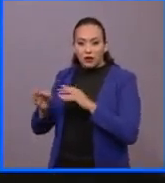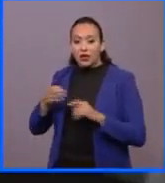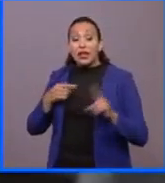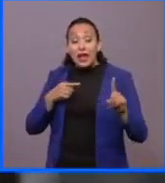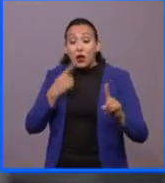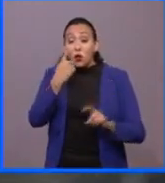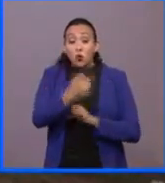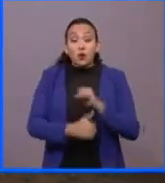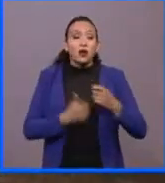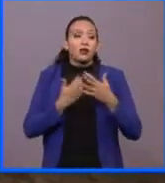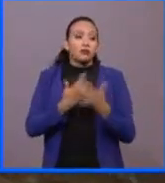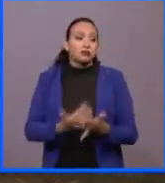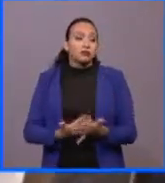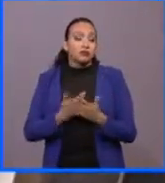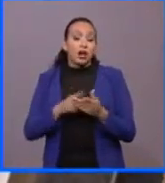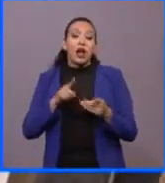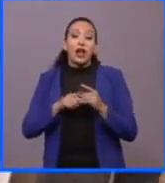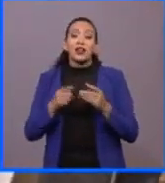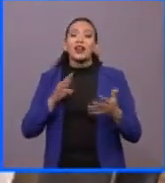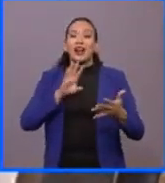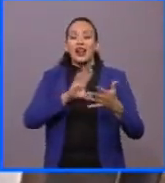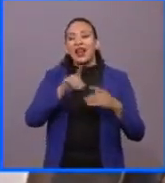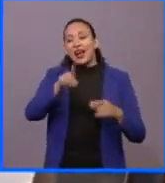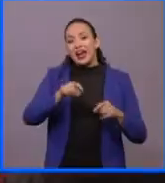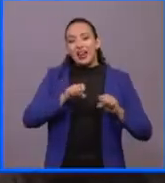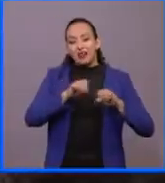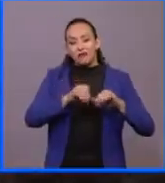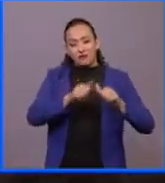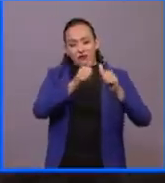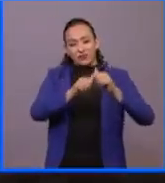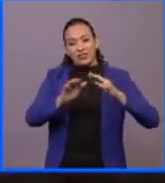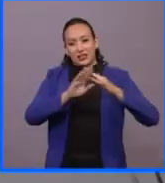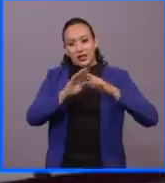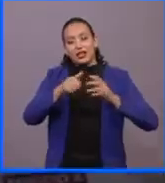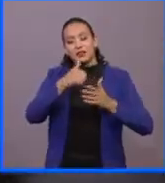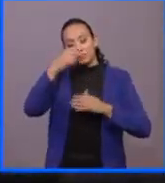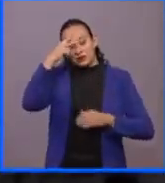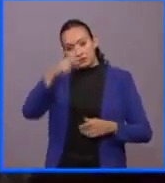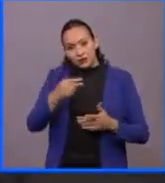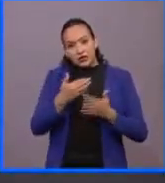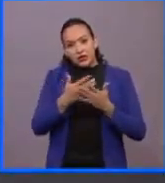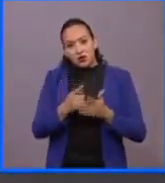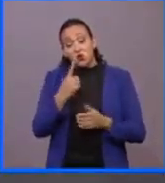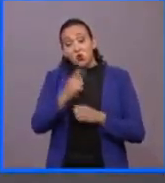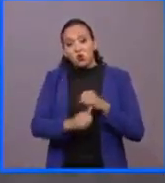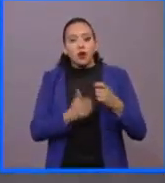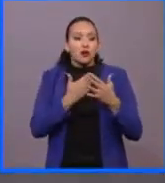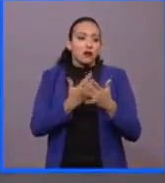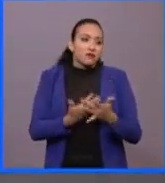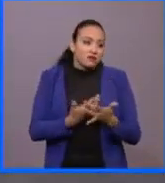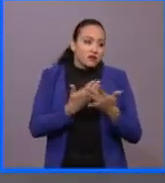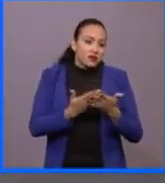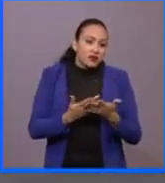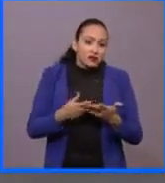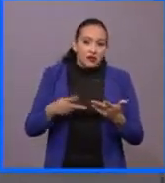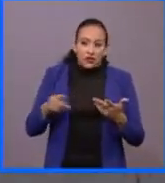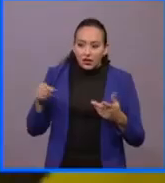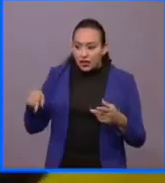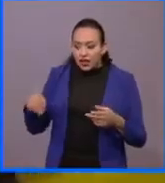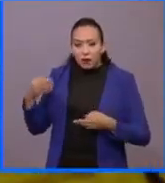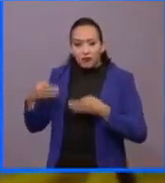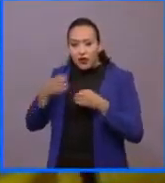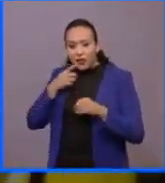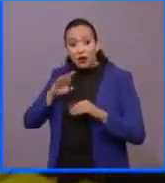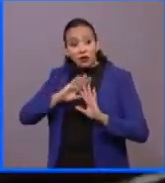casi un año en una estación migratoria de Iztapalapa, en la Ciudad de México, mientras que se resolvía su petición de refugio. La Sala Superior del